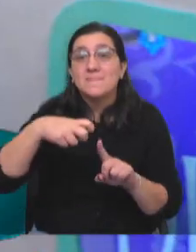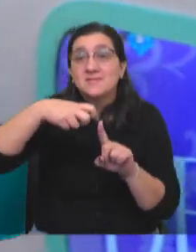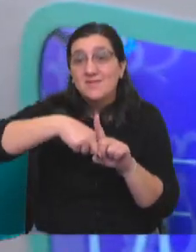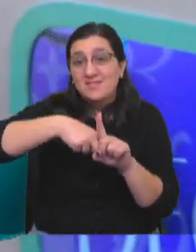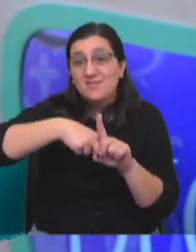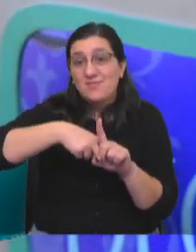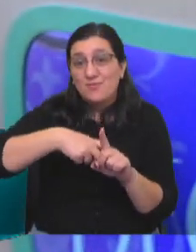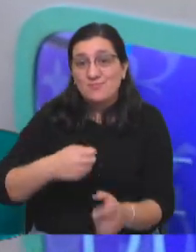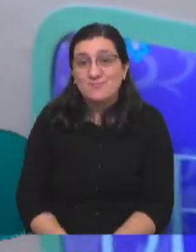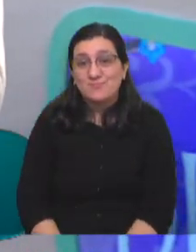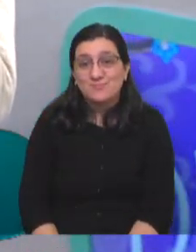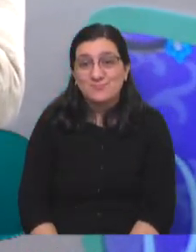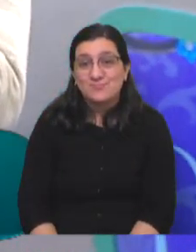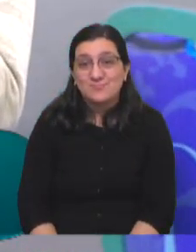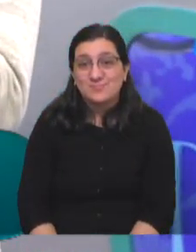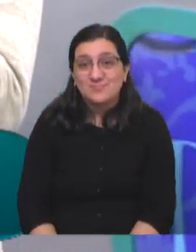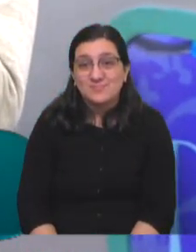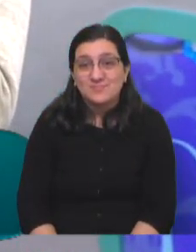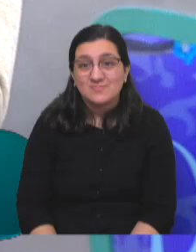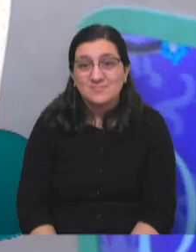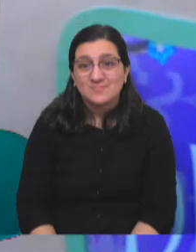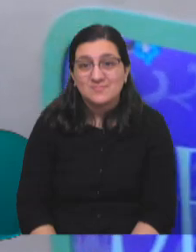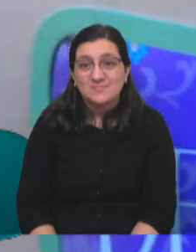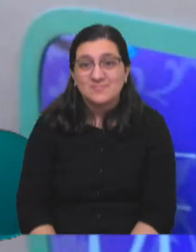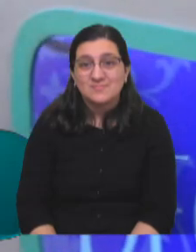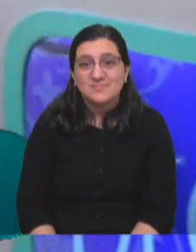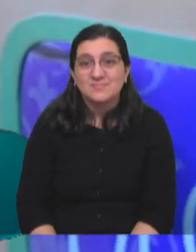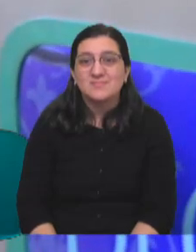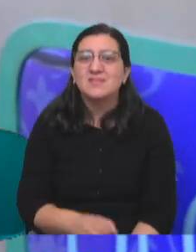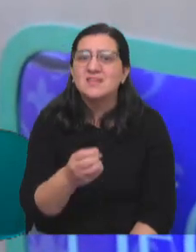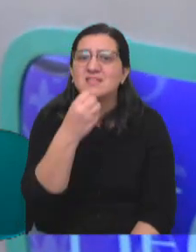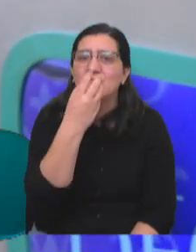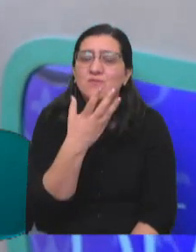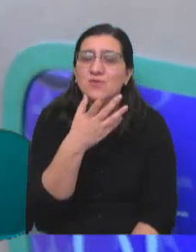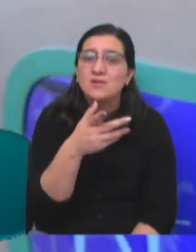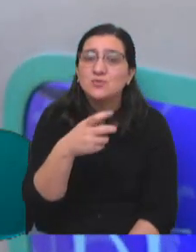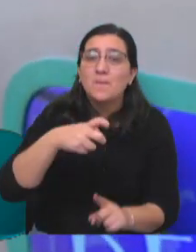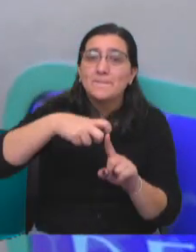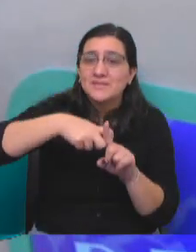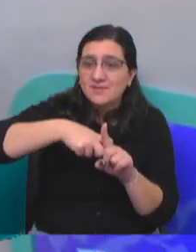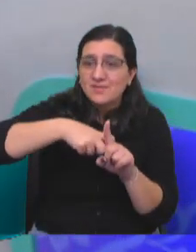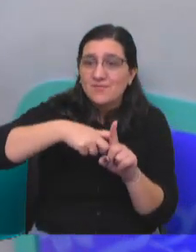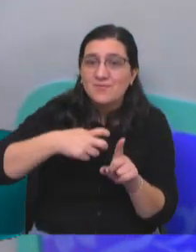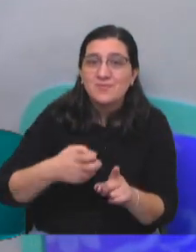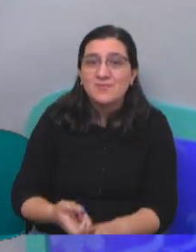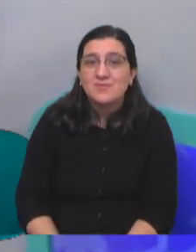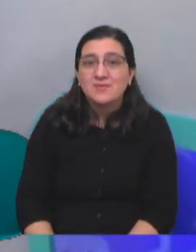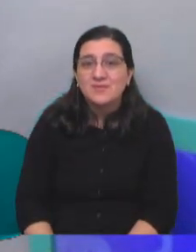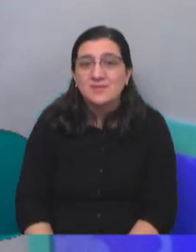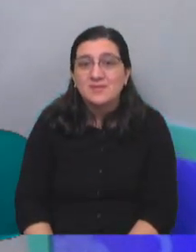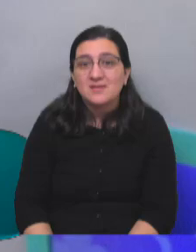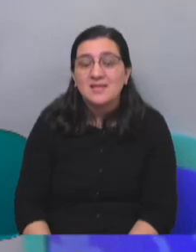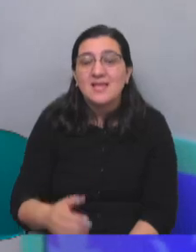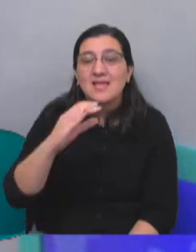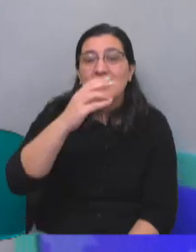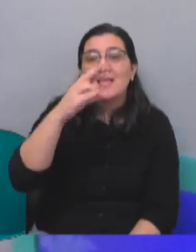sacaras. Y sabía que de esto iba a... ¿Para qué es esa flor verde? Un preservativo. Esa flor verde es crisantemo. Mirá qué